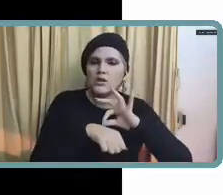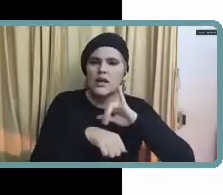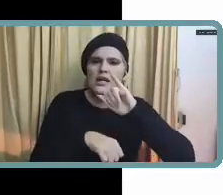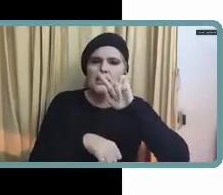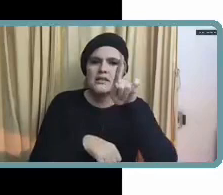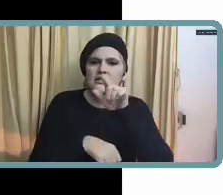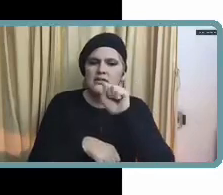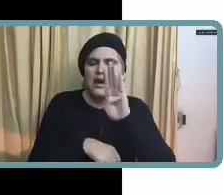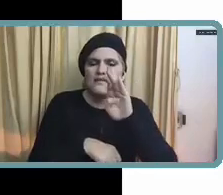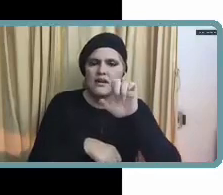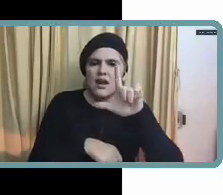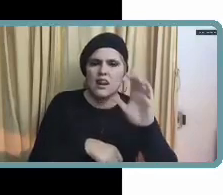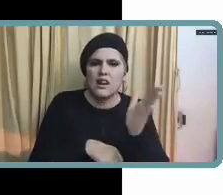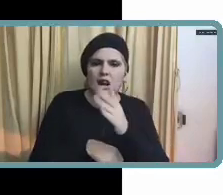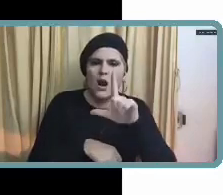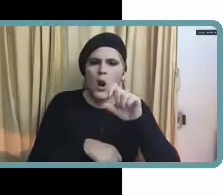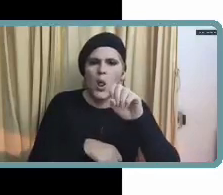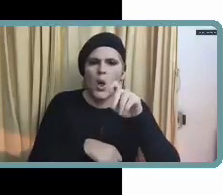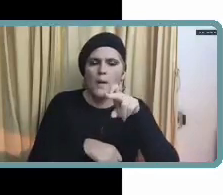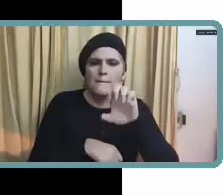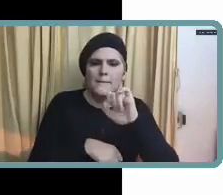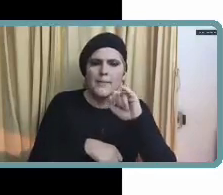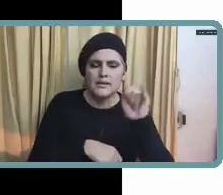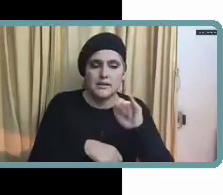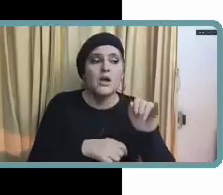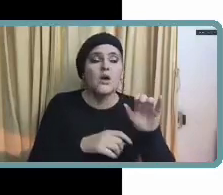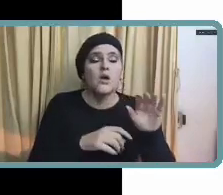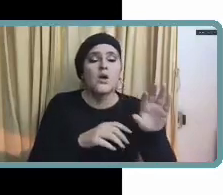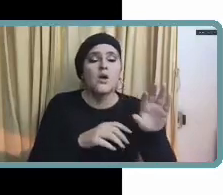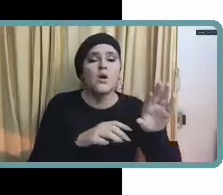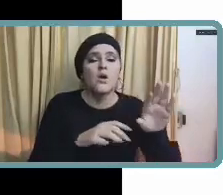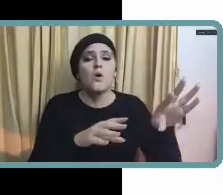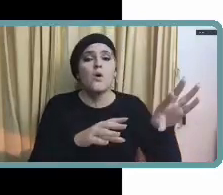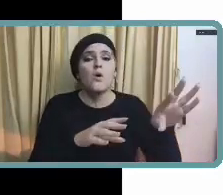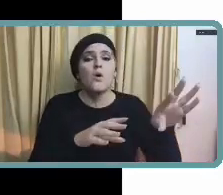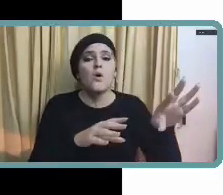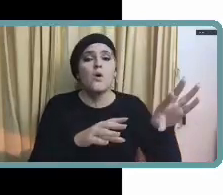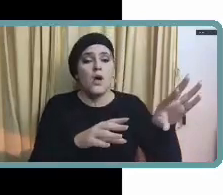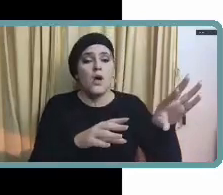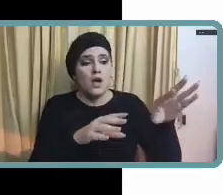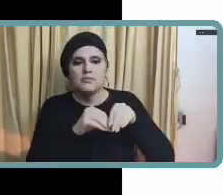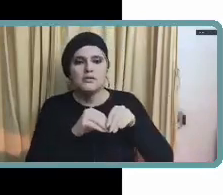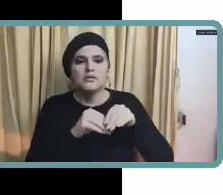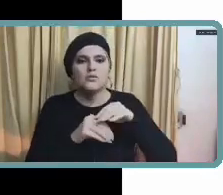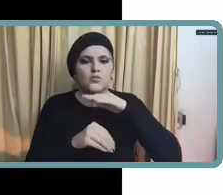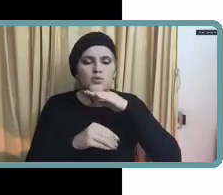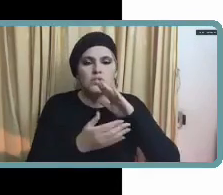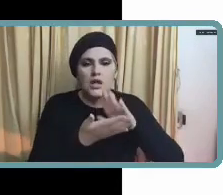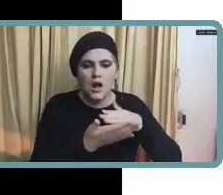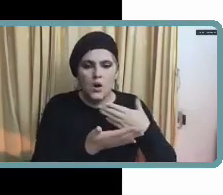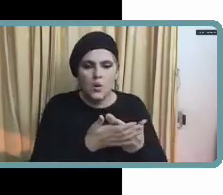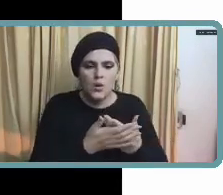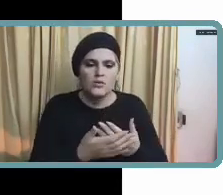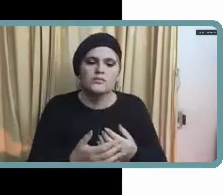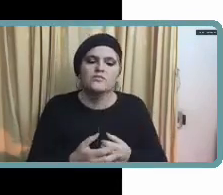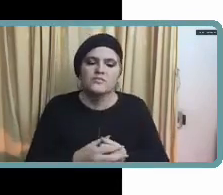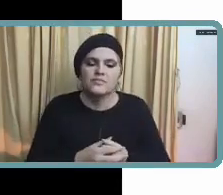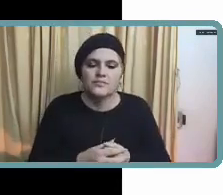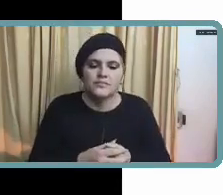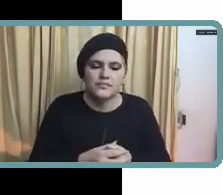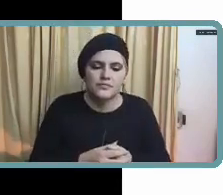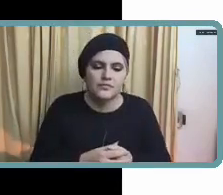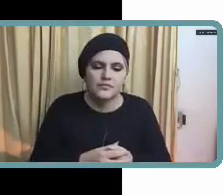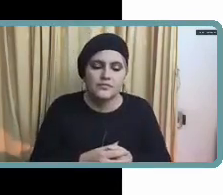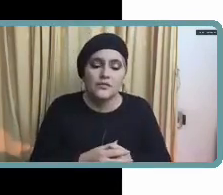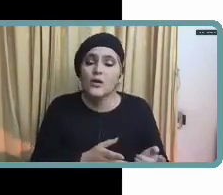en salud también, y que es el AMSE. Y la otra cosa que quise traer